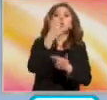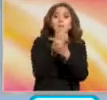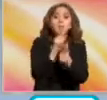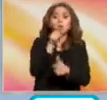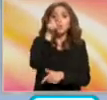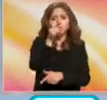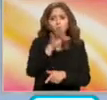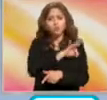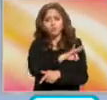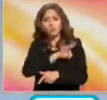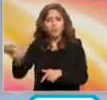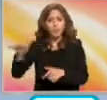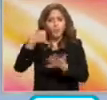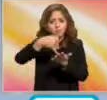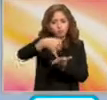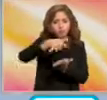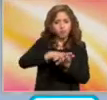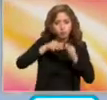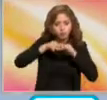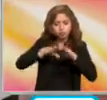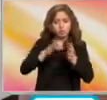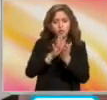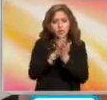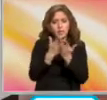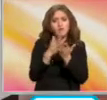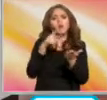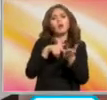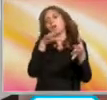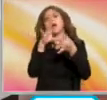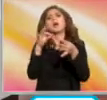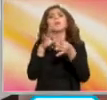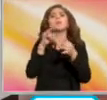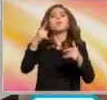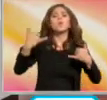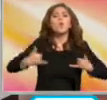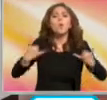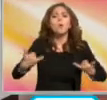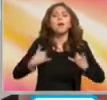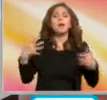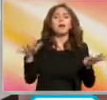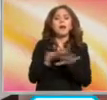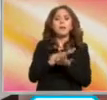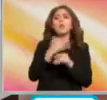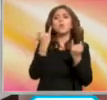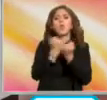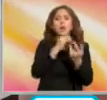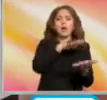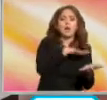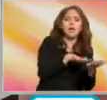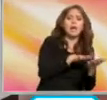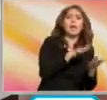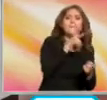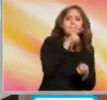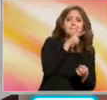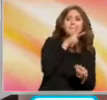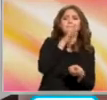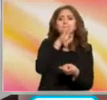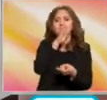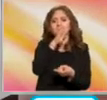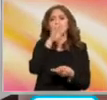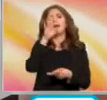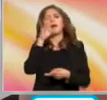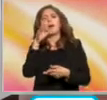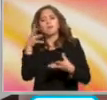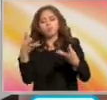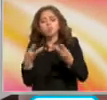libro donde habla de todos estos cambios, habla de la adolescencia y es un libro que pueden leer y deben leer tanto padres, madres como hijas e hijos. Es